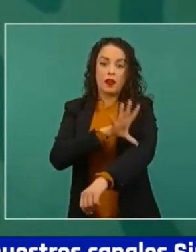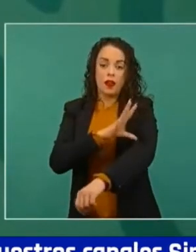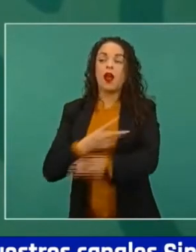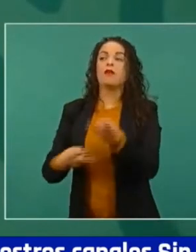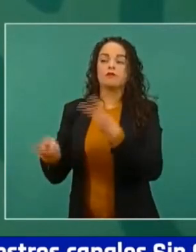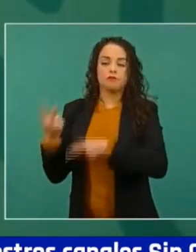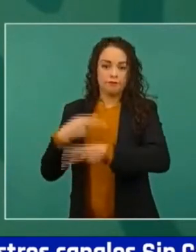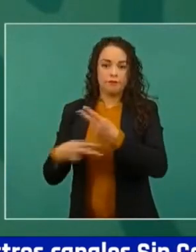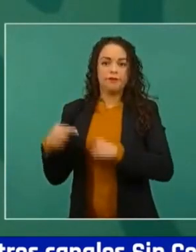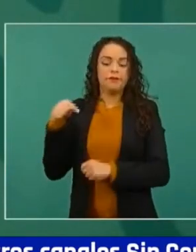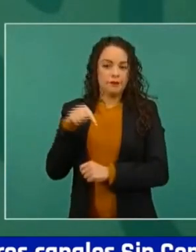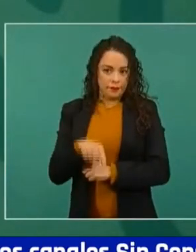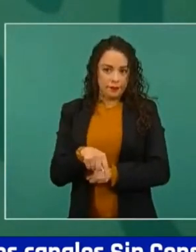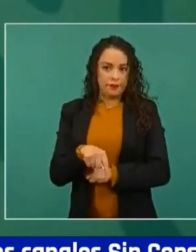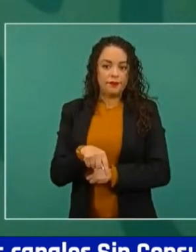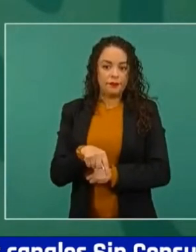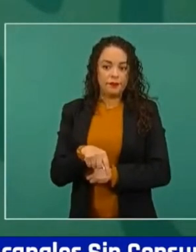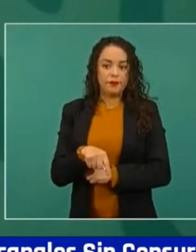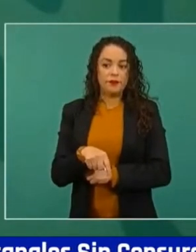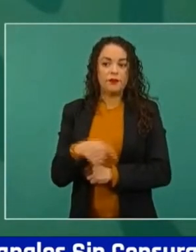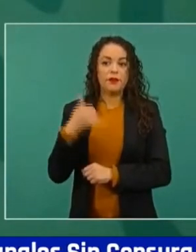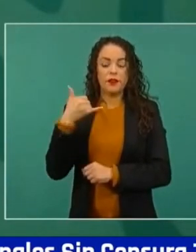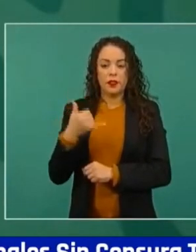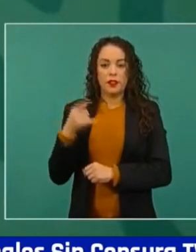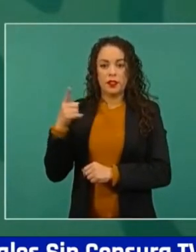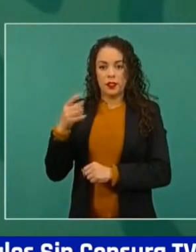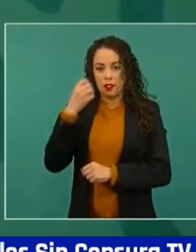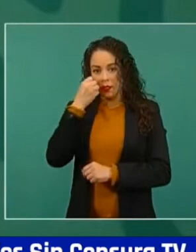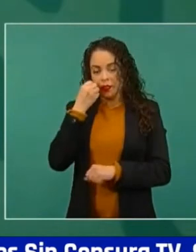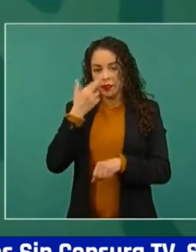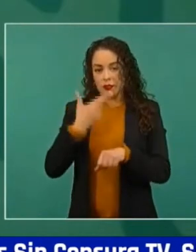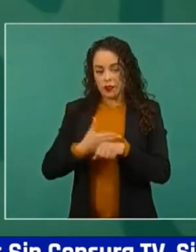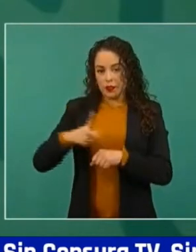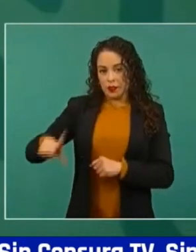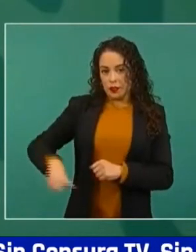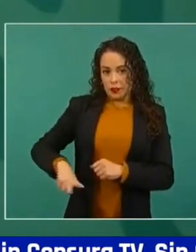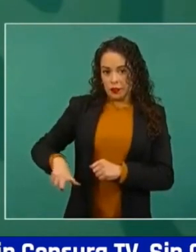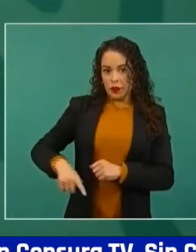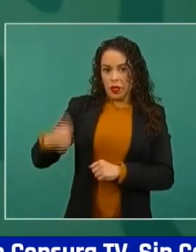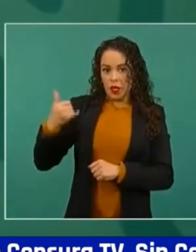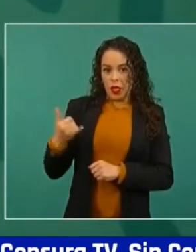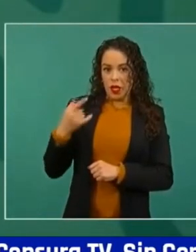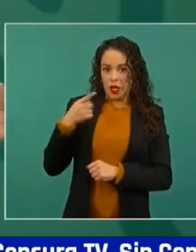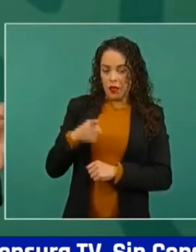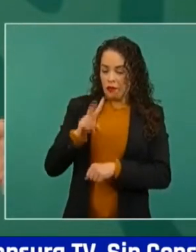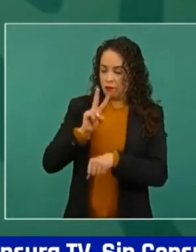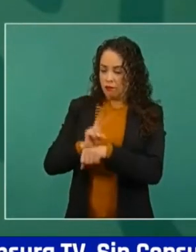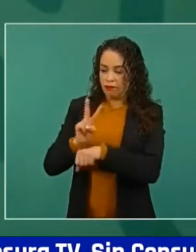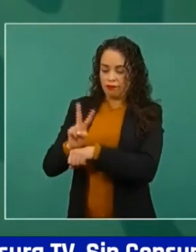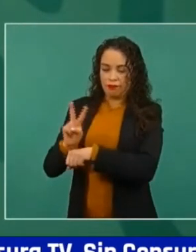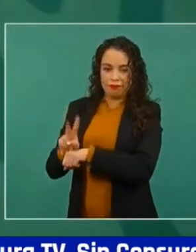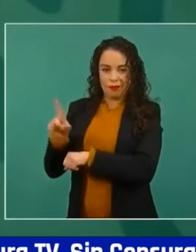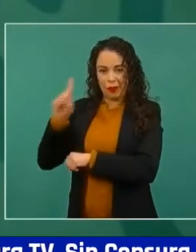estar también el secretario de Gobernación y la consejera jurídica. Van a estar